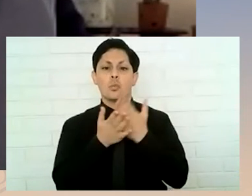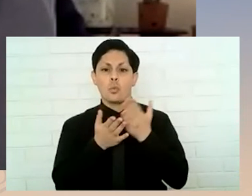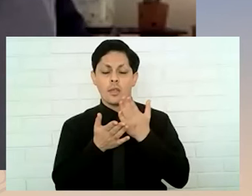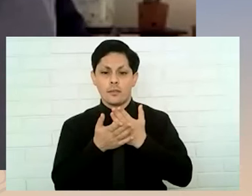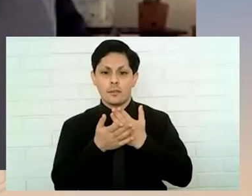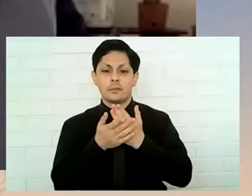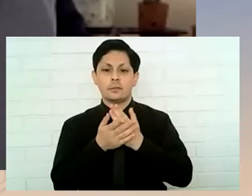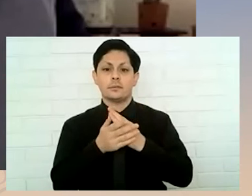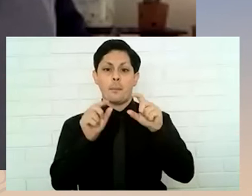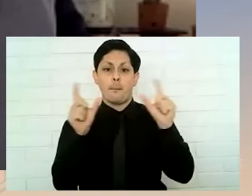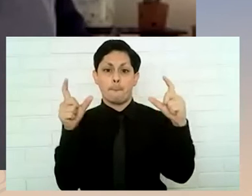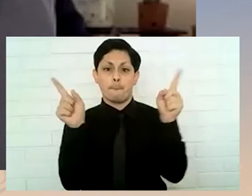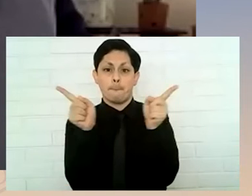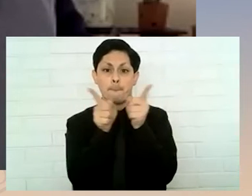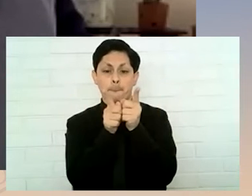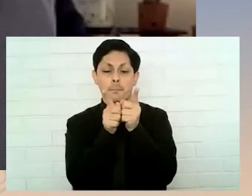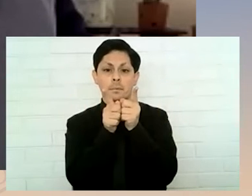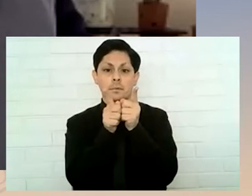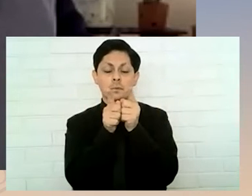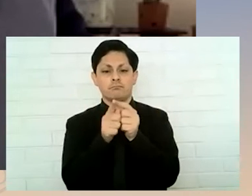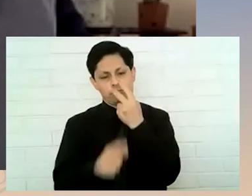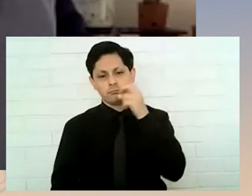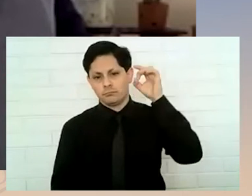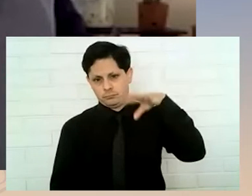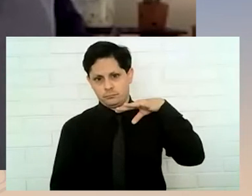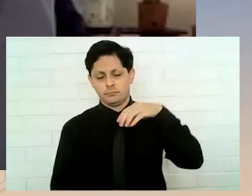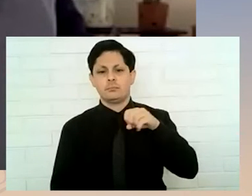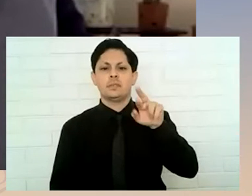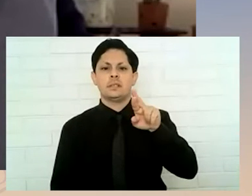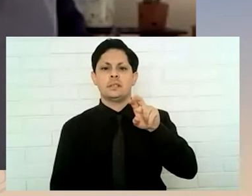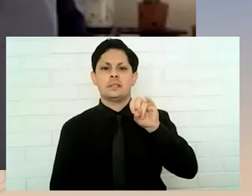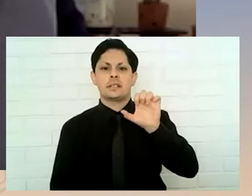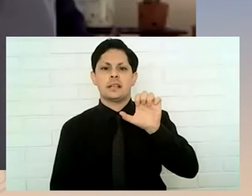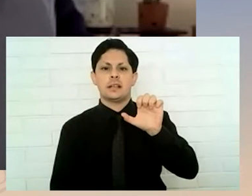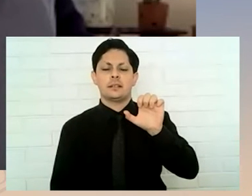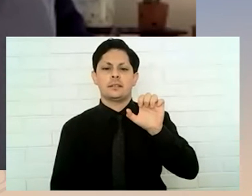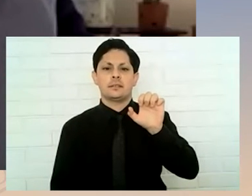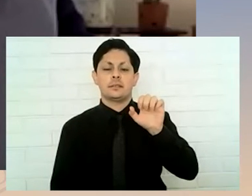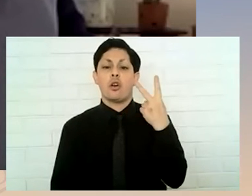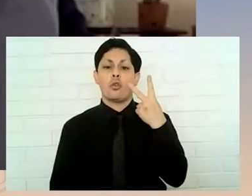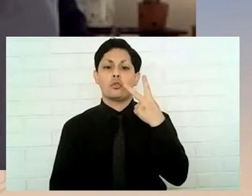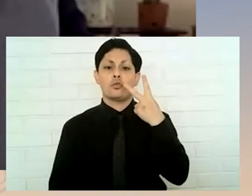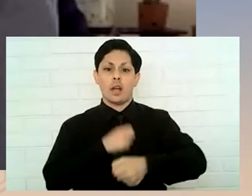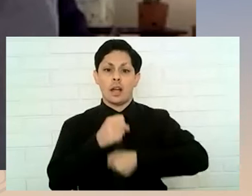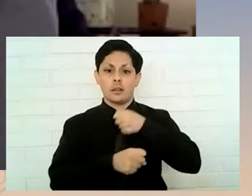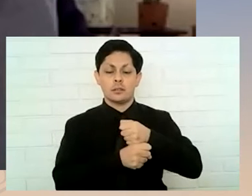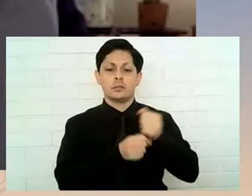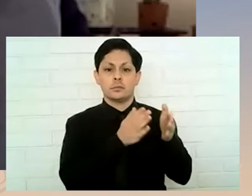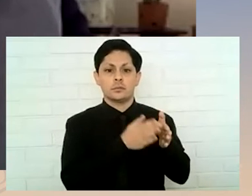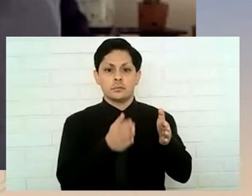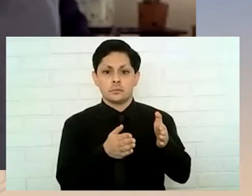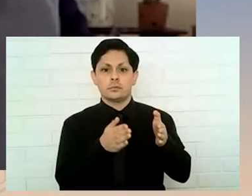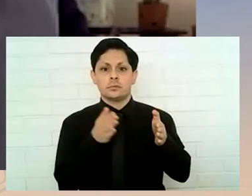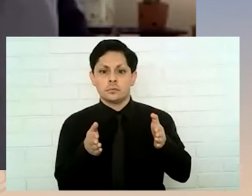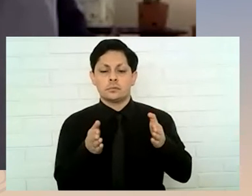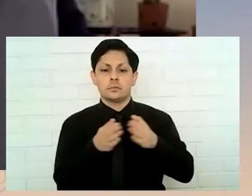cuya sigla es conocida por todos nosotros como RIE. Sardel cada 2 años nos convoca